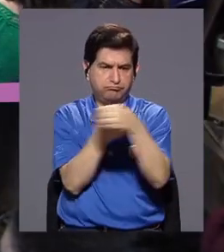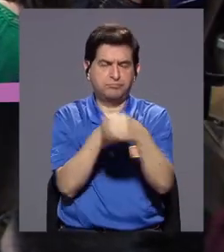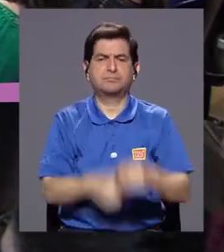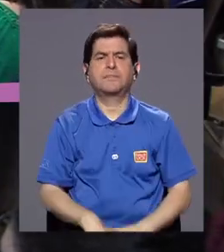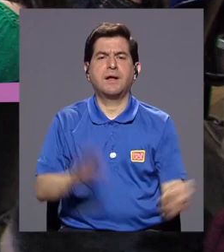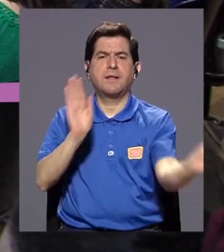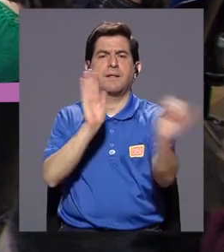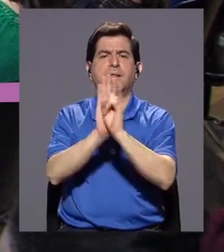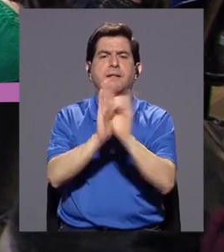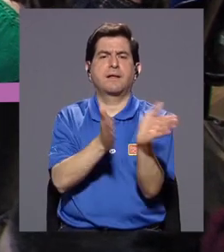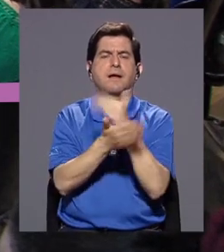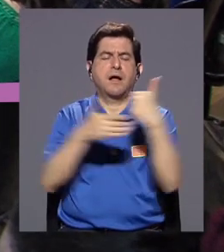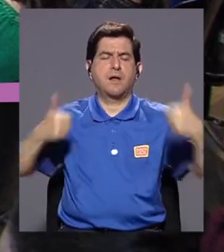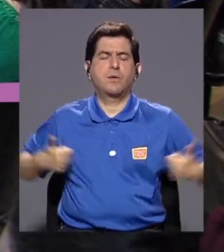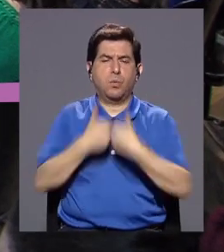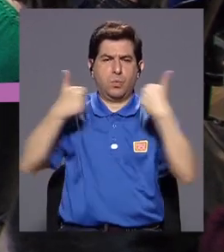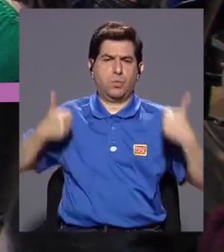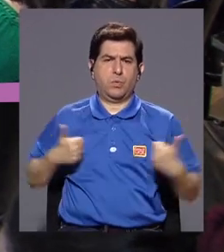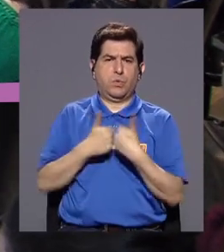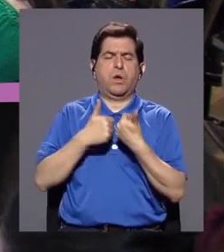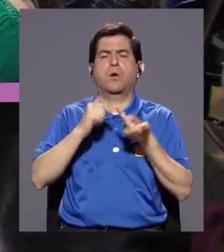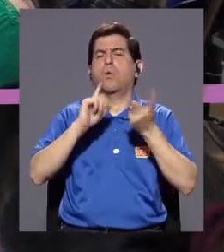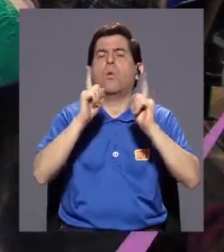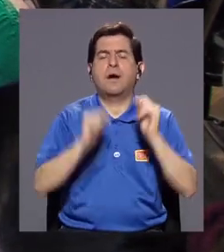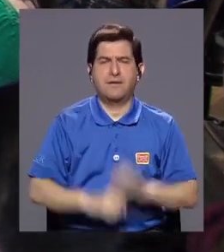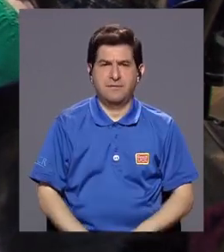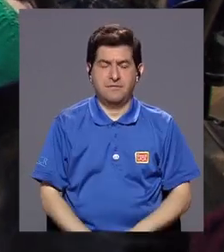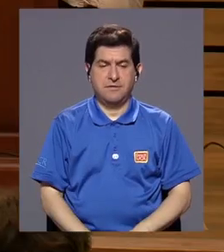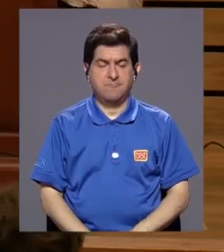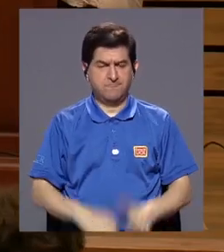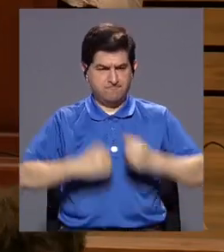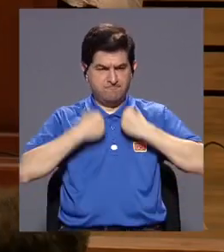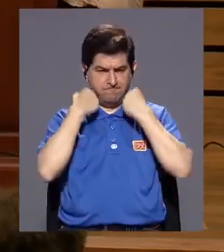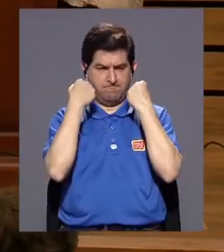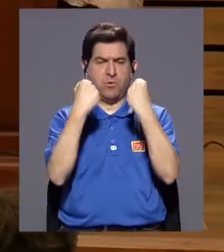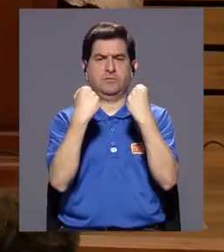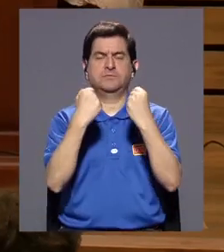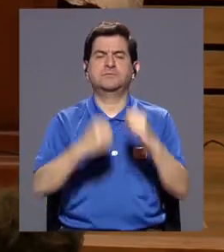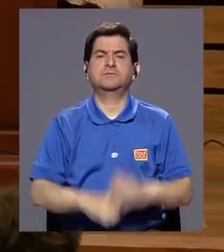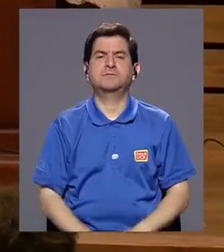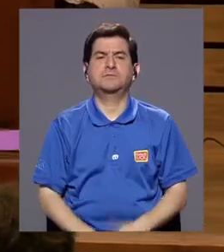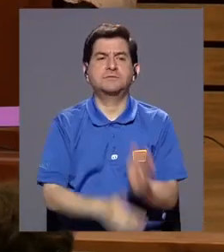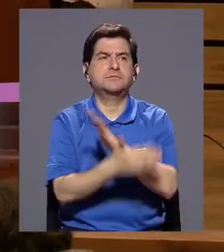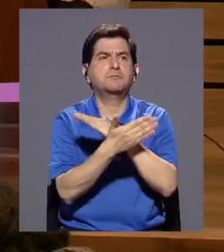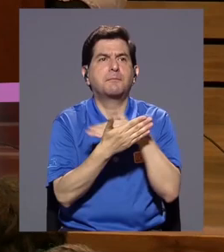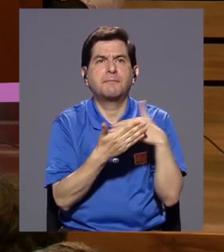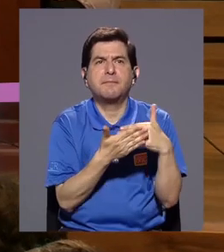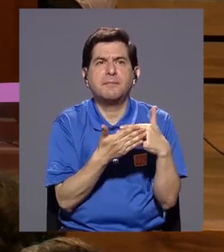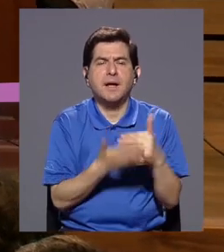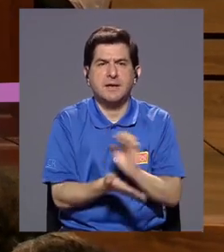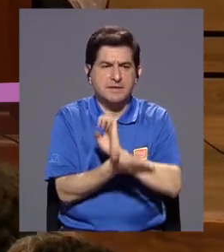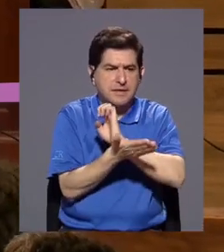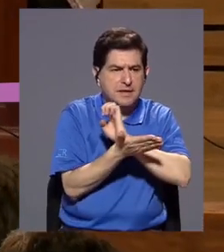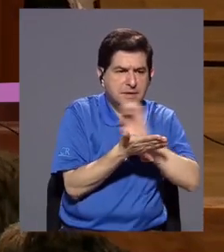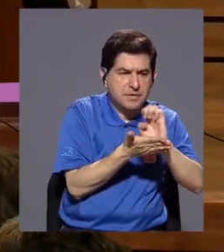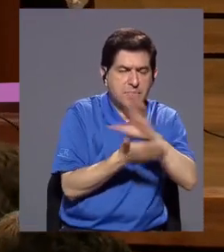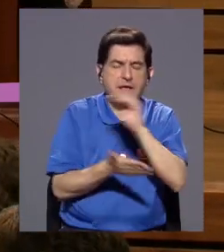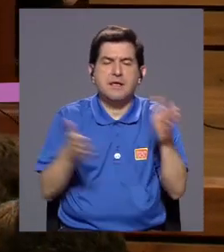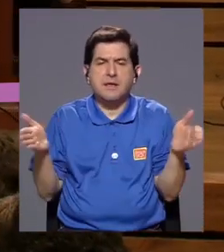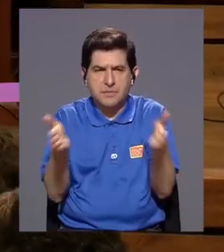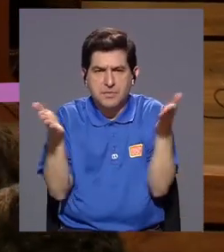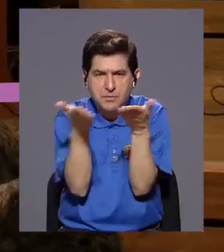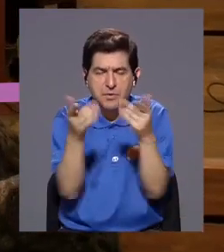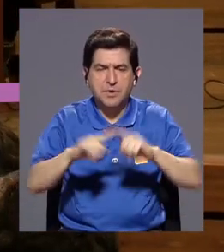oficina, se identifican algunos desafíos, ¿verdad? Como cuáles, como bueno, tenemos que fortalecer la parte de prevención y